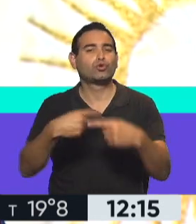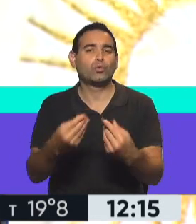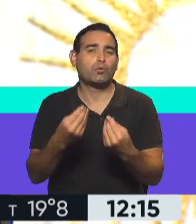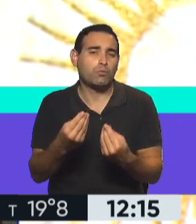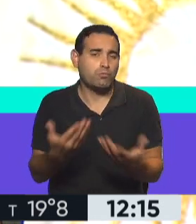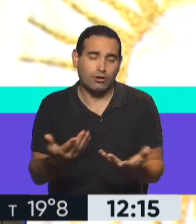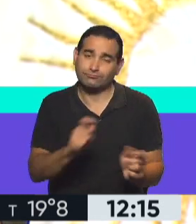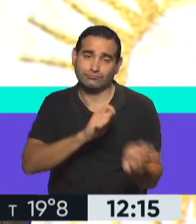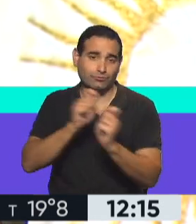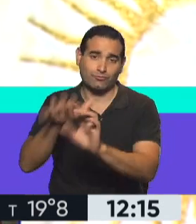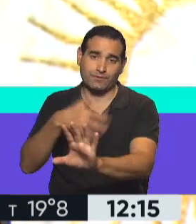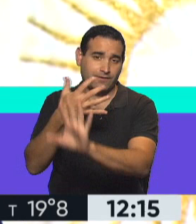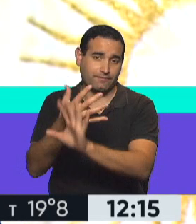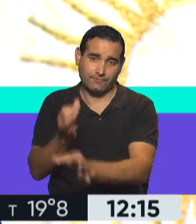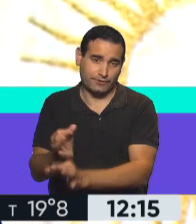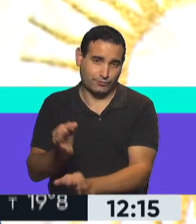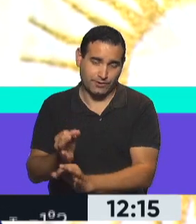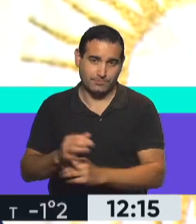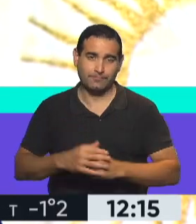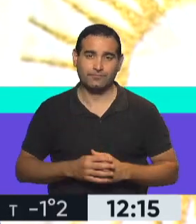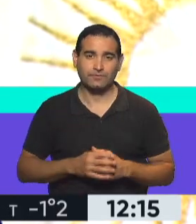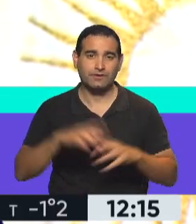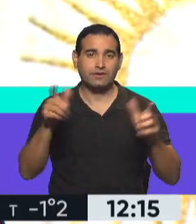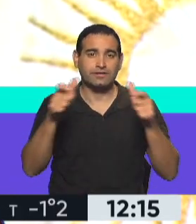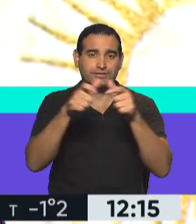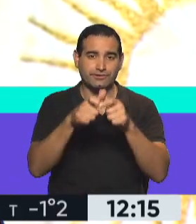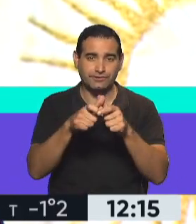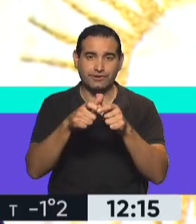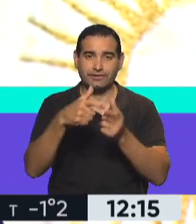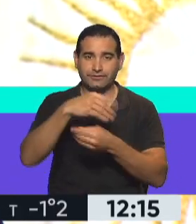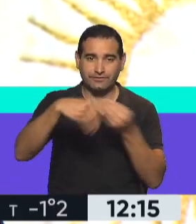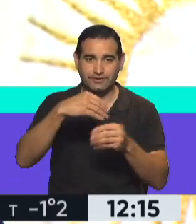¿sí?, de manera virtual. Las reuniones sociales y